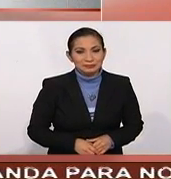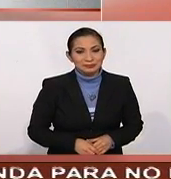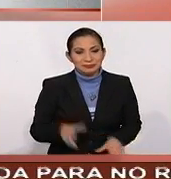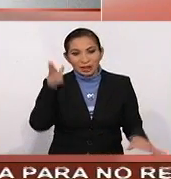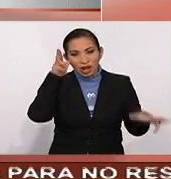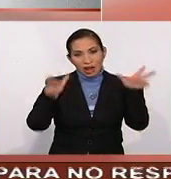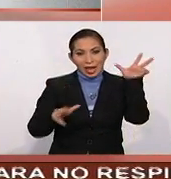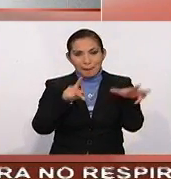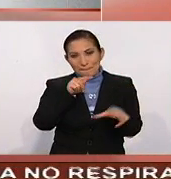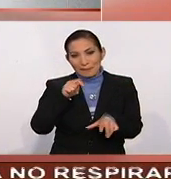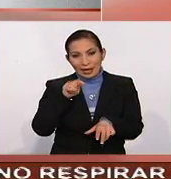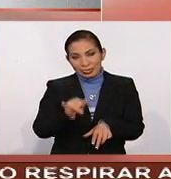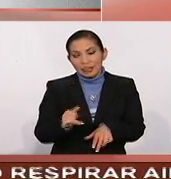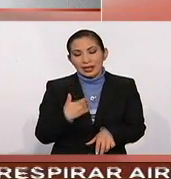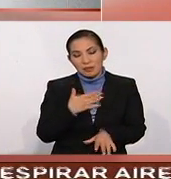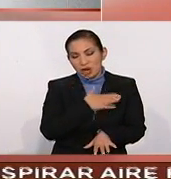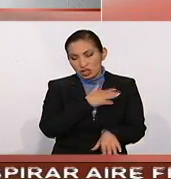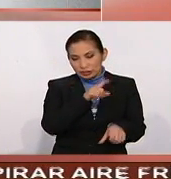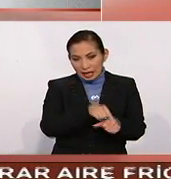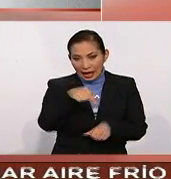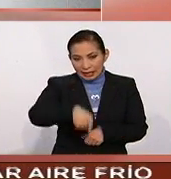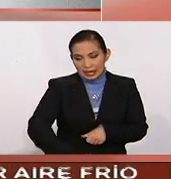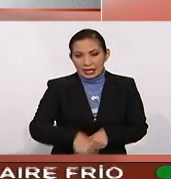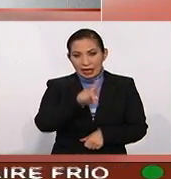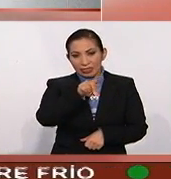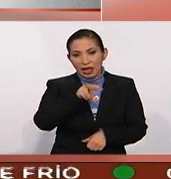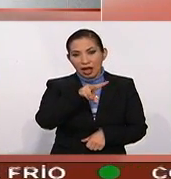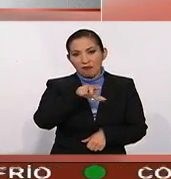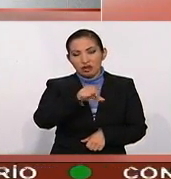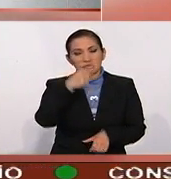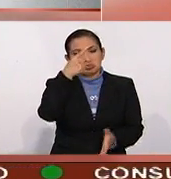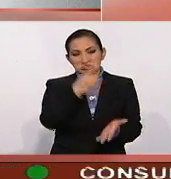Hola, Pati. Pues nada, muy buenos días desde aquí, desde Davos.